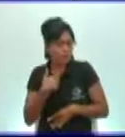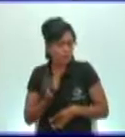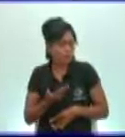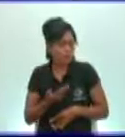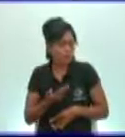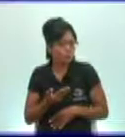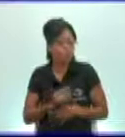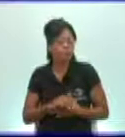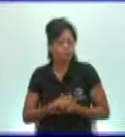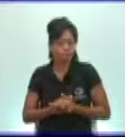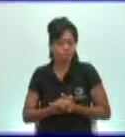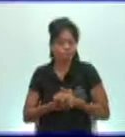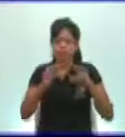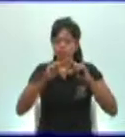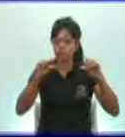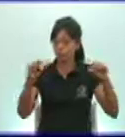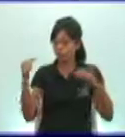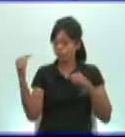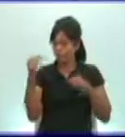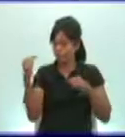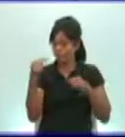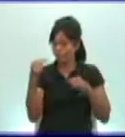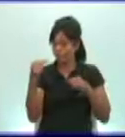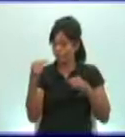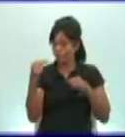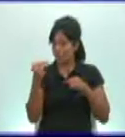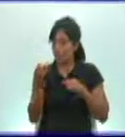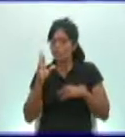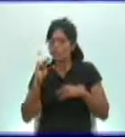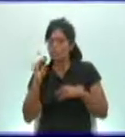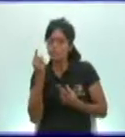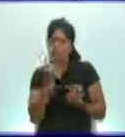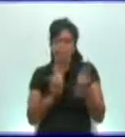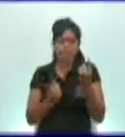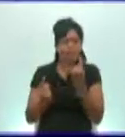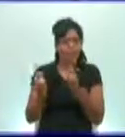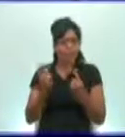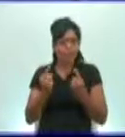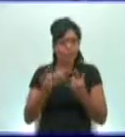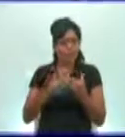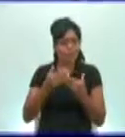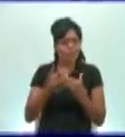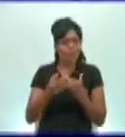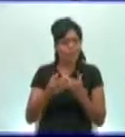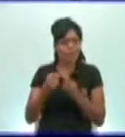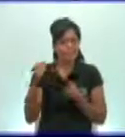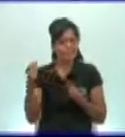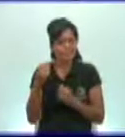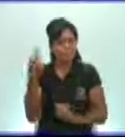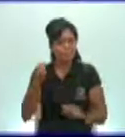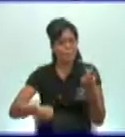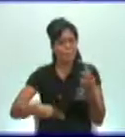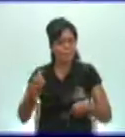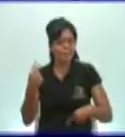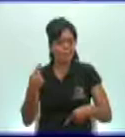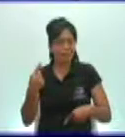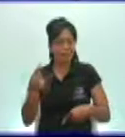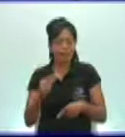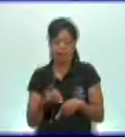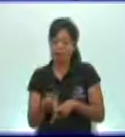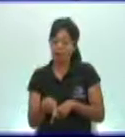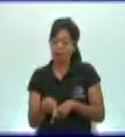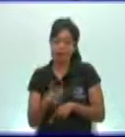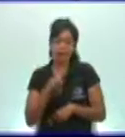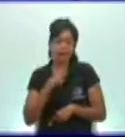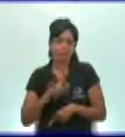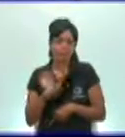Las oraciones negativas enuncian algo mediante la negación de lo opuesto. Nunca es un niño más